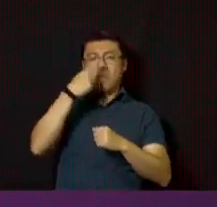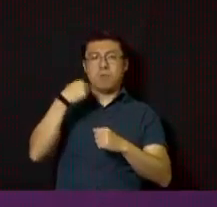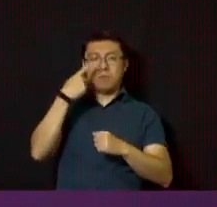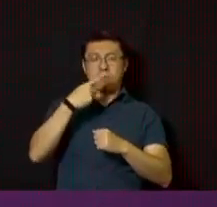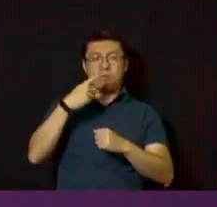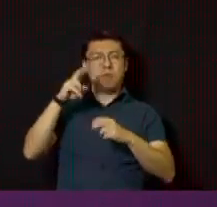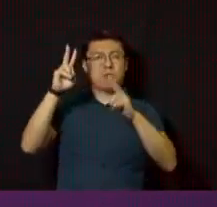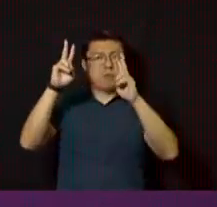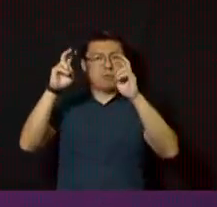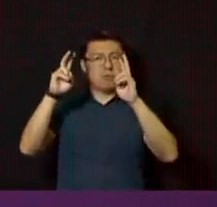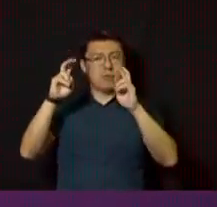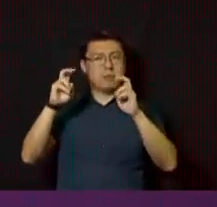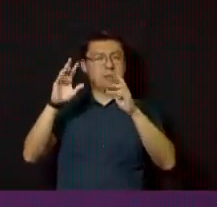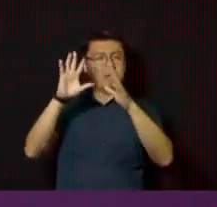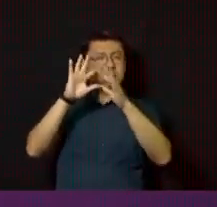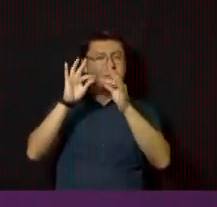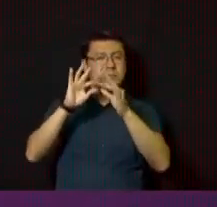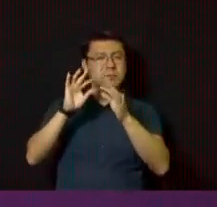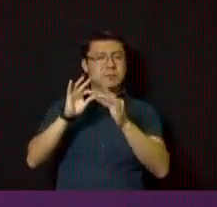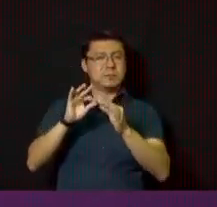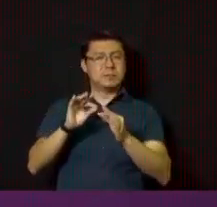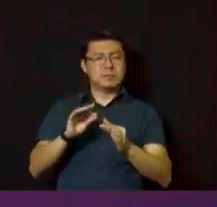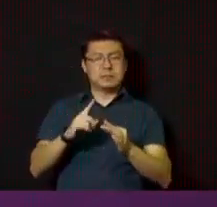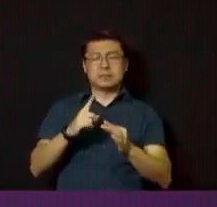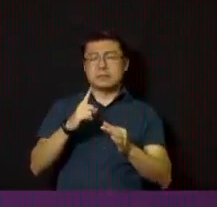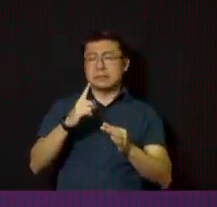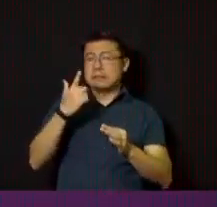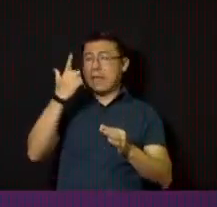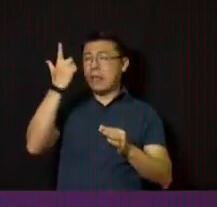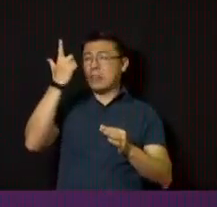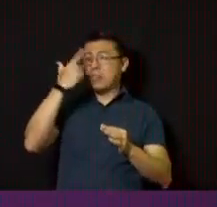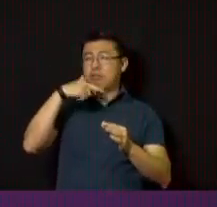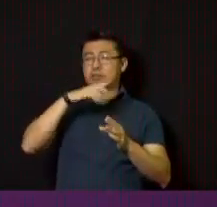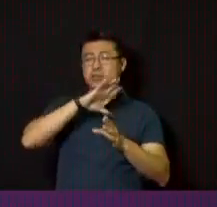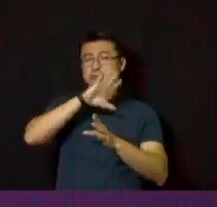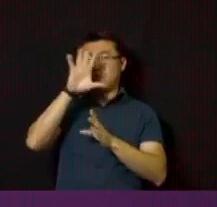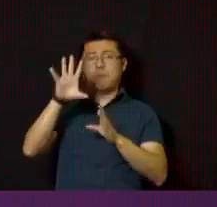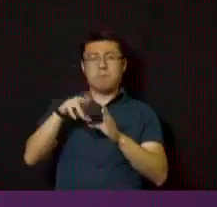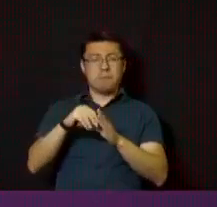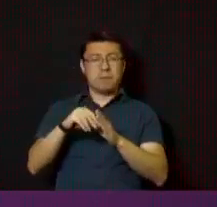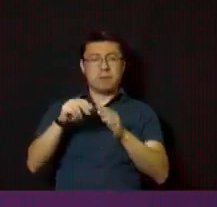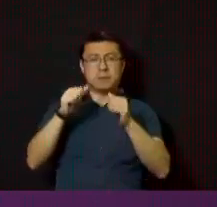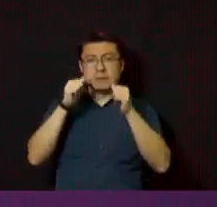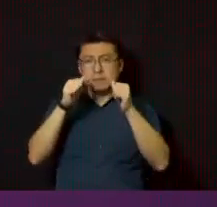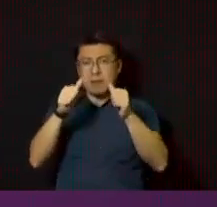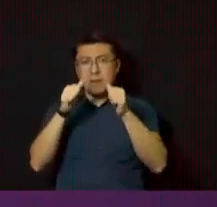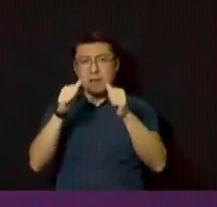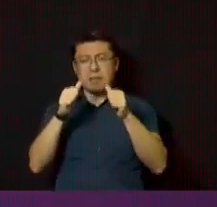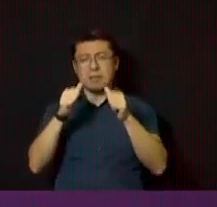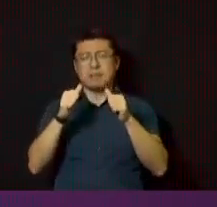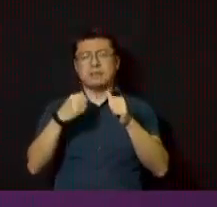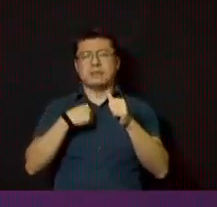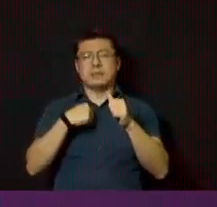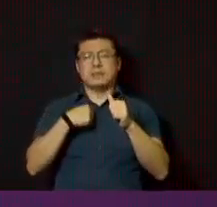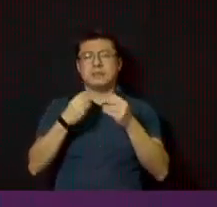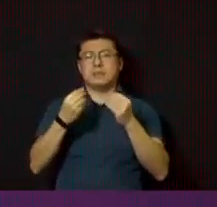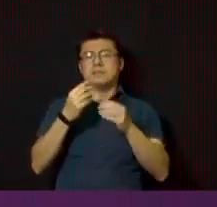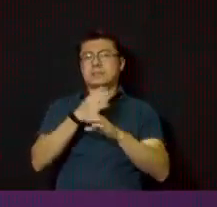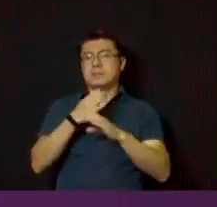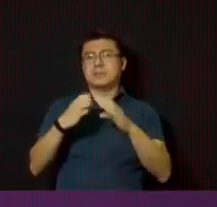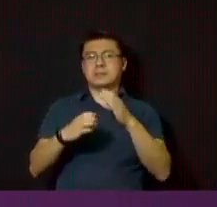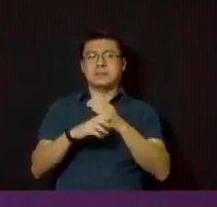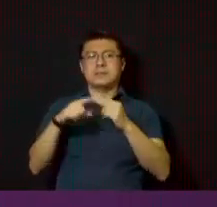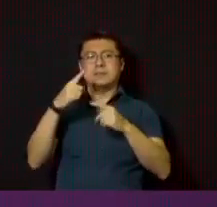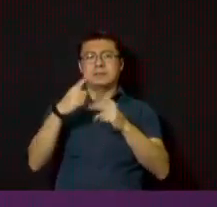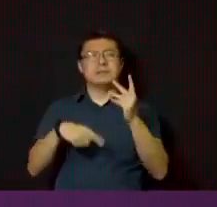Estoy emocionadísimo. Obviamente, toda la noche despierto escuchándolos. Y, híjoles, tengo muchas cosas que decirles. Ahorita,